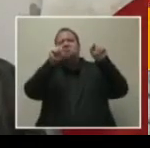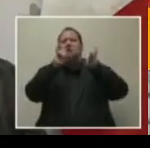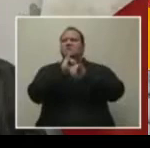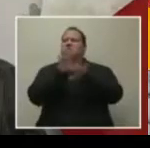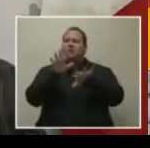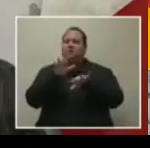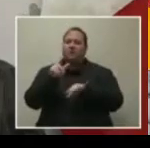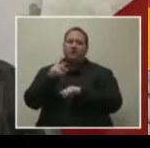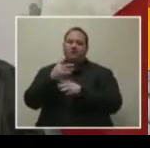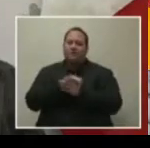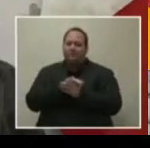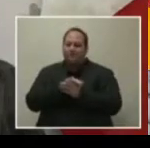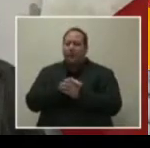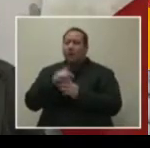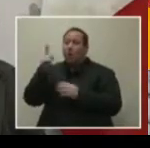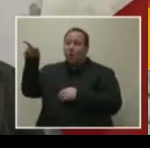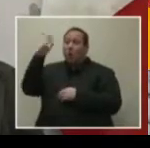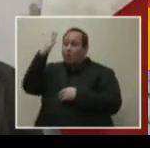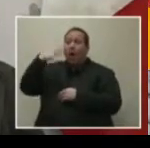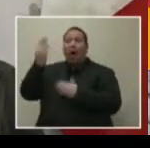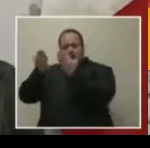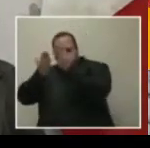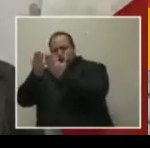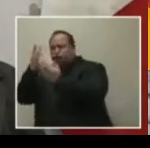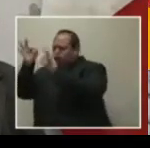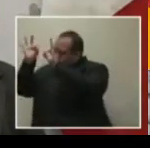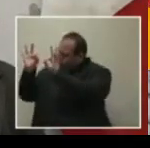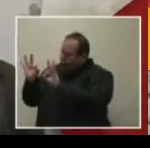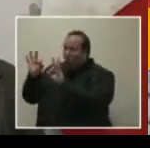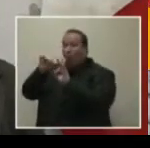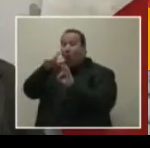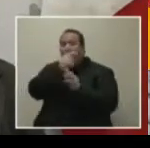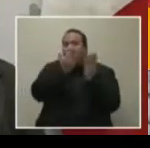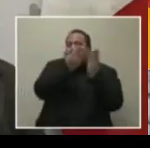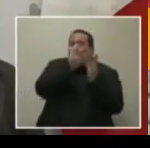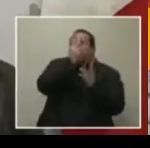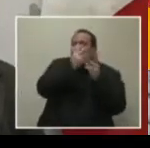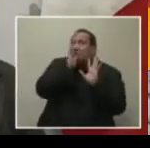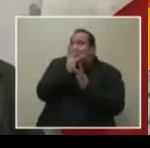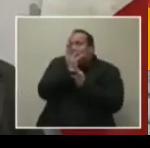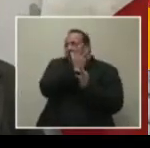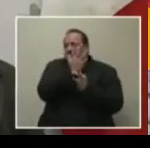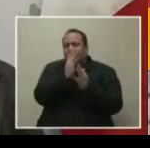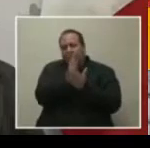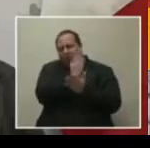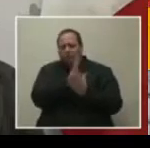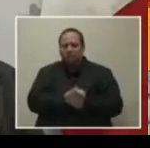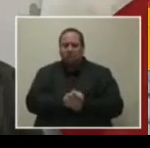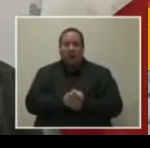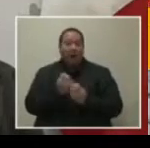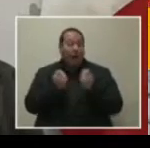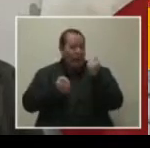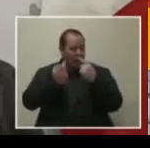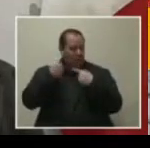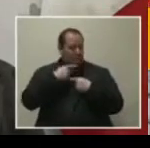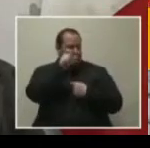sí tiene una formación. Habrá otros que se formarán de otra manera. Habrá quienes, no por el